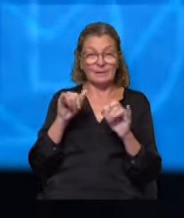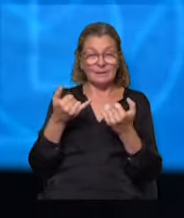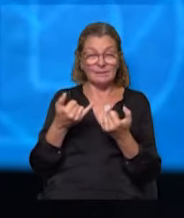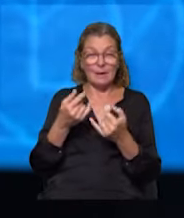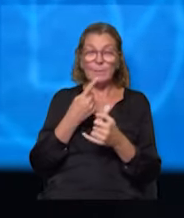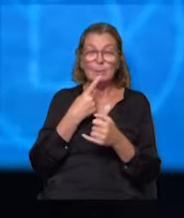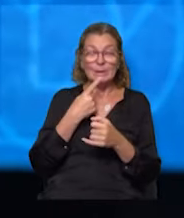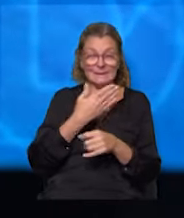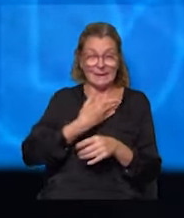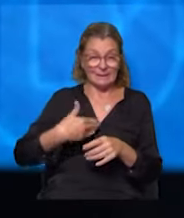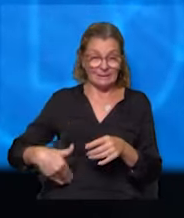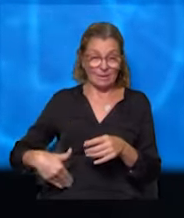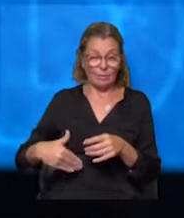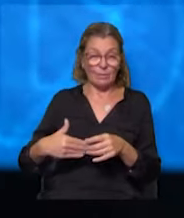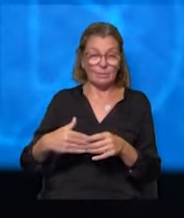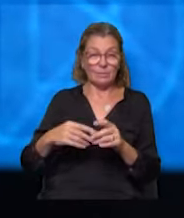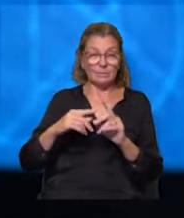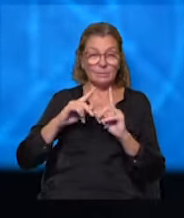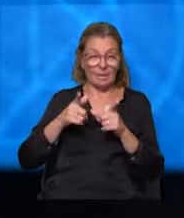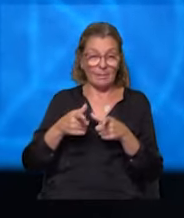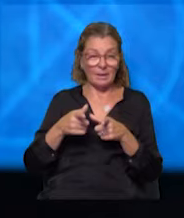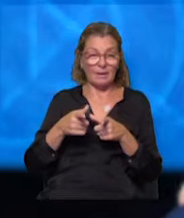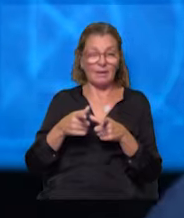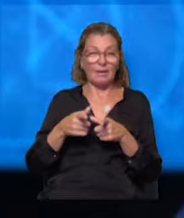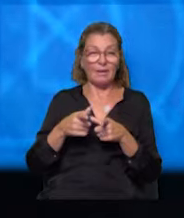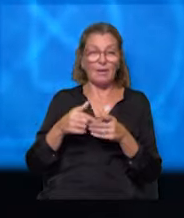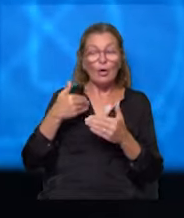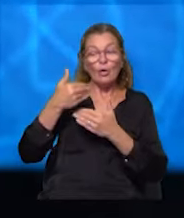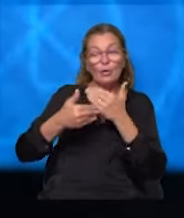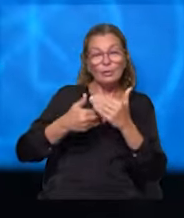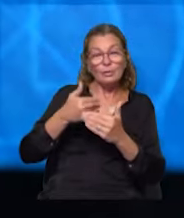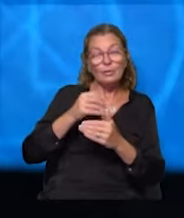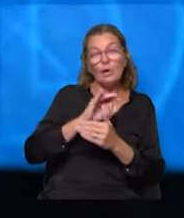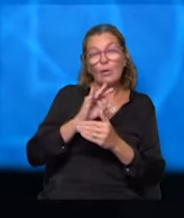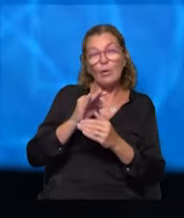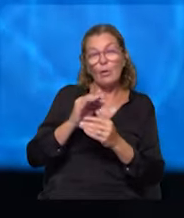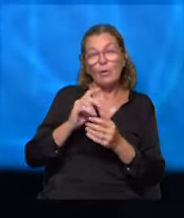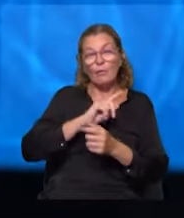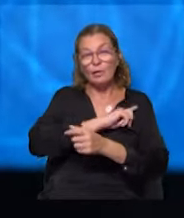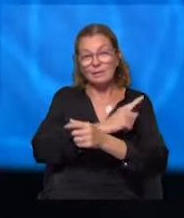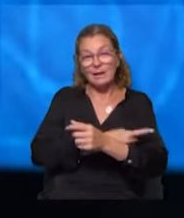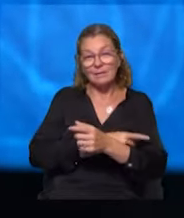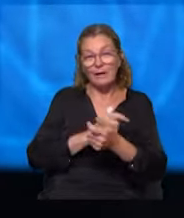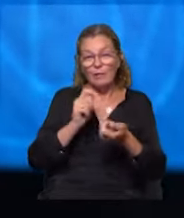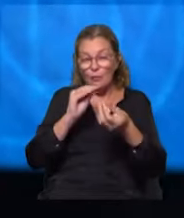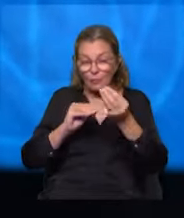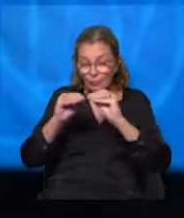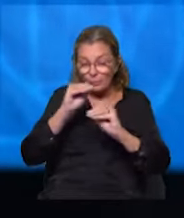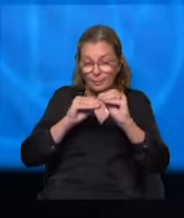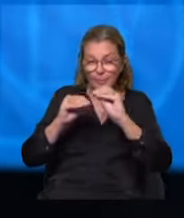son políticas de estado hay que continuarlas o un poco fortalecerlas y reconstituir